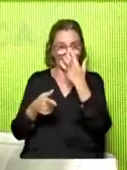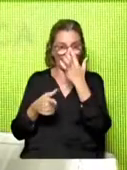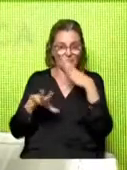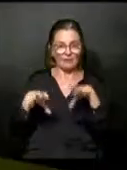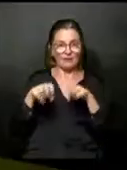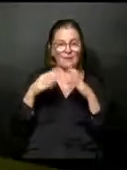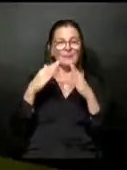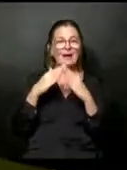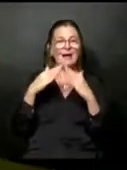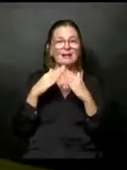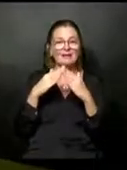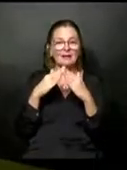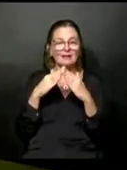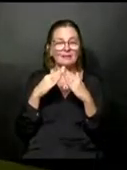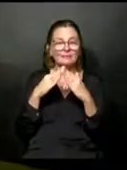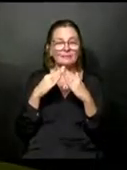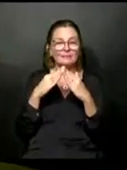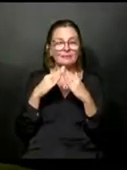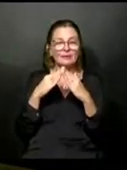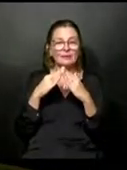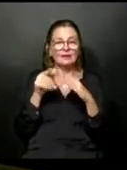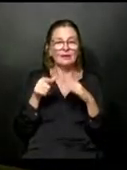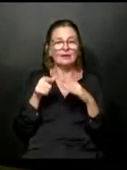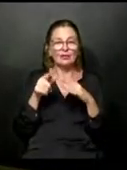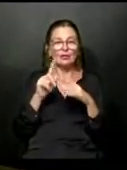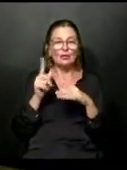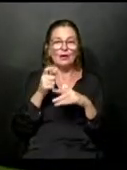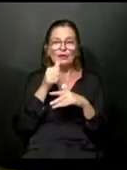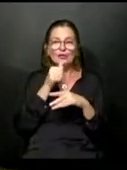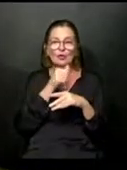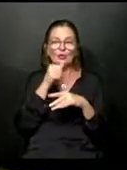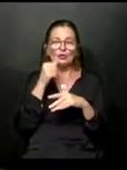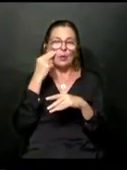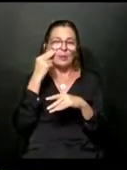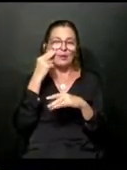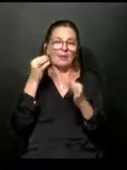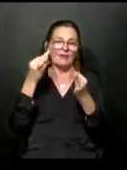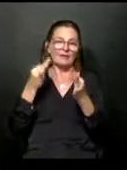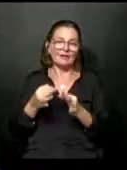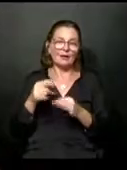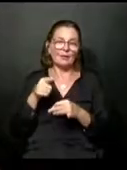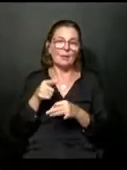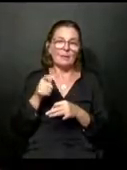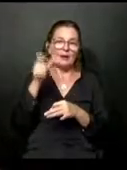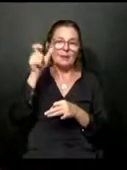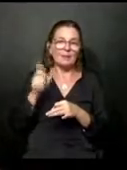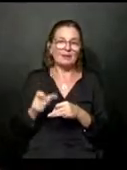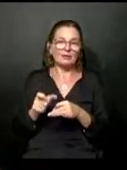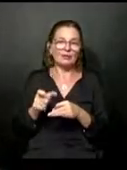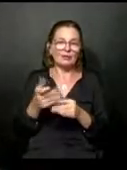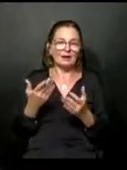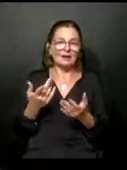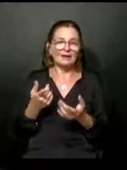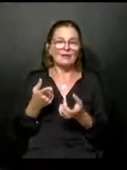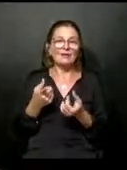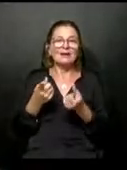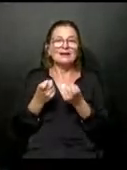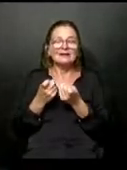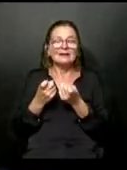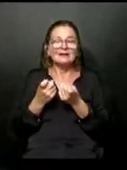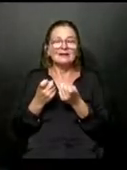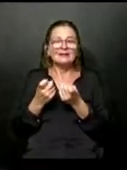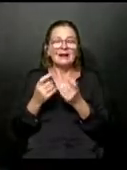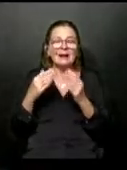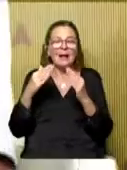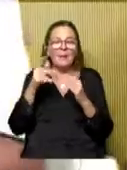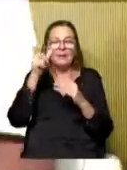ahí. Sí, claro. Vos decís que de todas formas eso no soluciona los problemas reales. No es para la gente del déficit habitacional. El déficit habitacional está en la gente